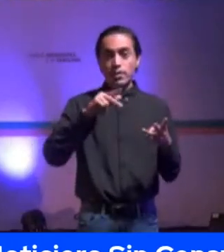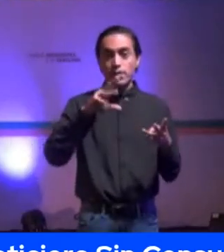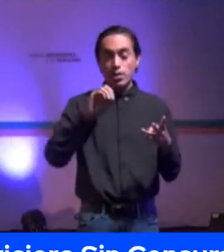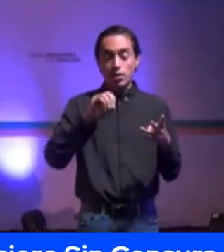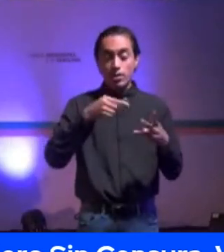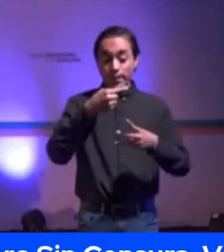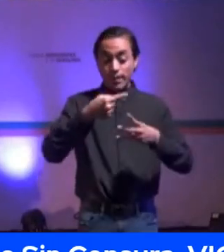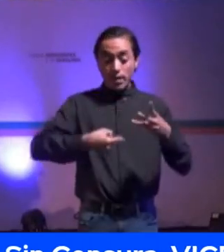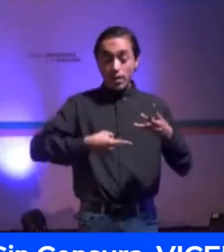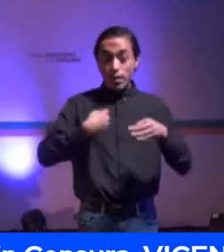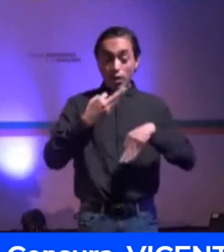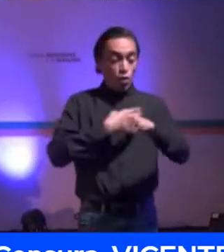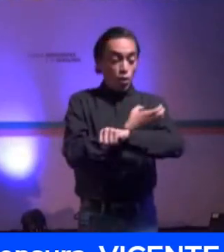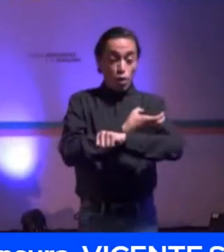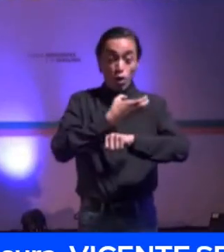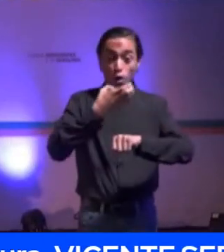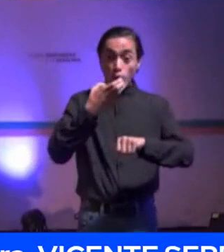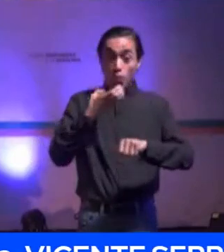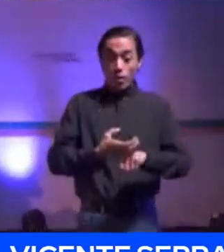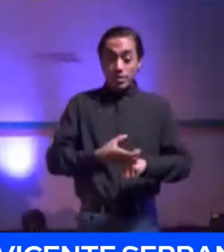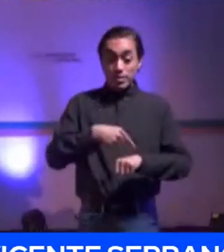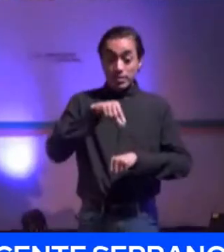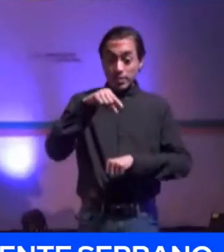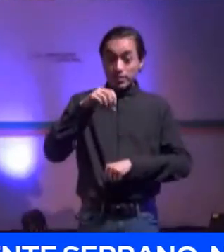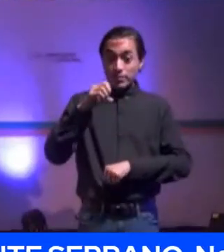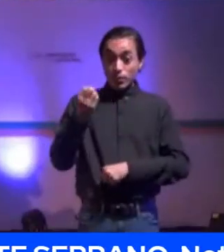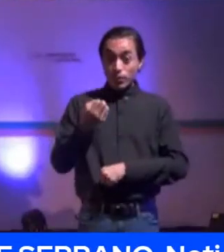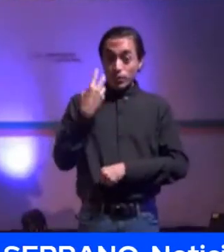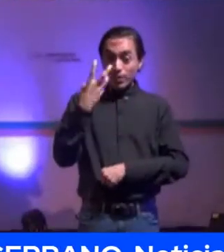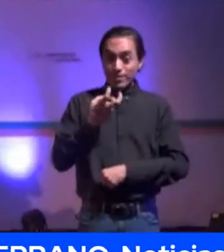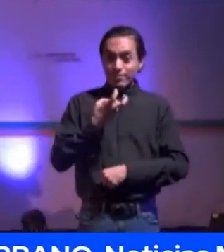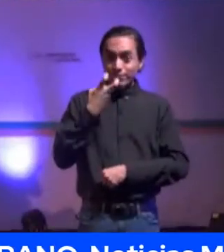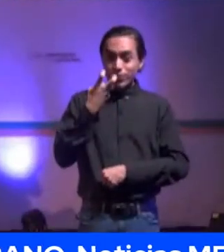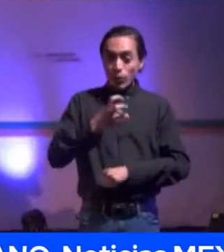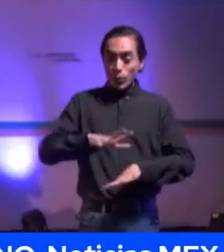hacen posible este magno evento literario.